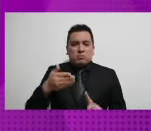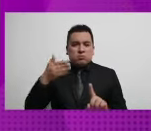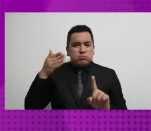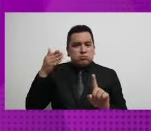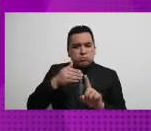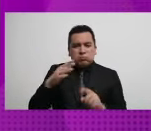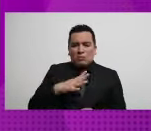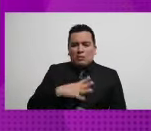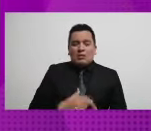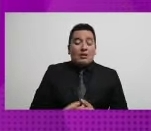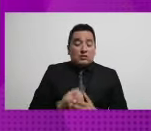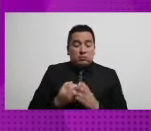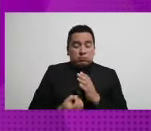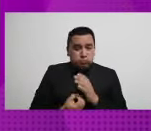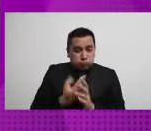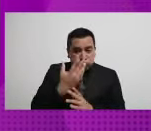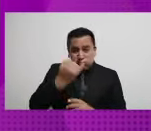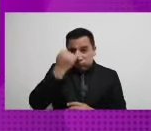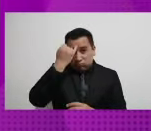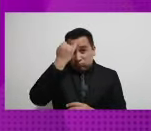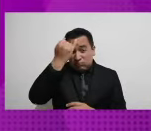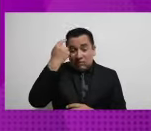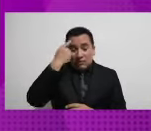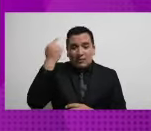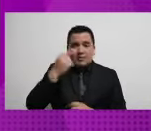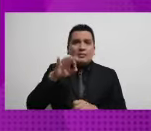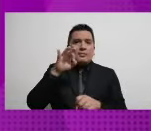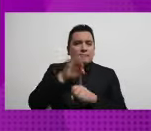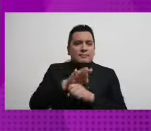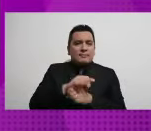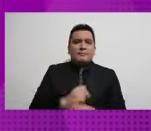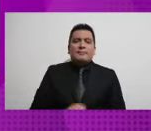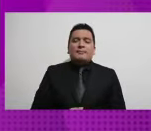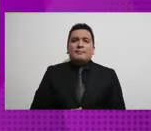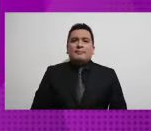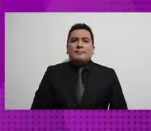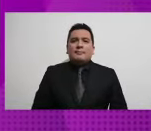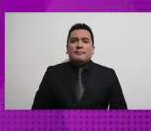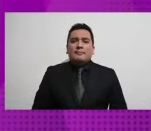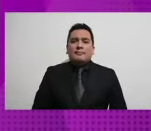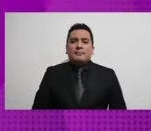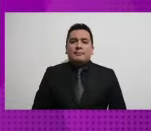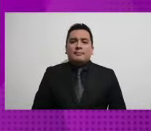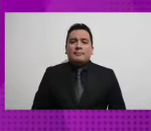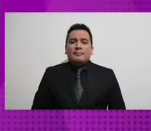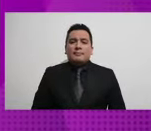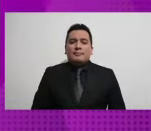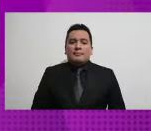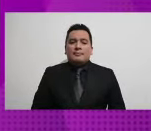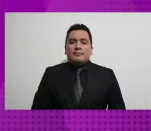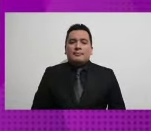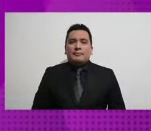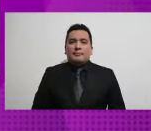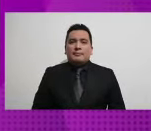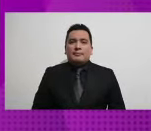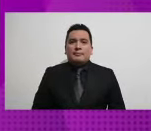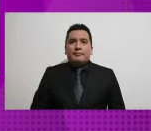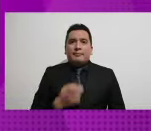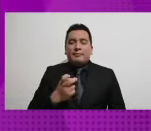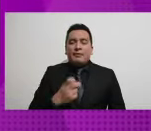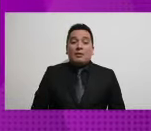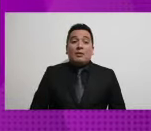objetivo también de buscar nuevas alternativas que nos permitan eficientizar el funcionamiento en las casillas electorales,